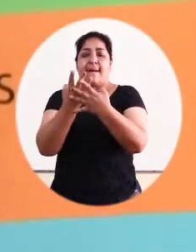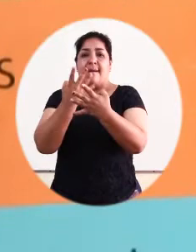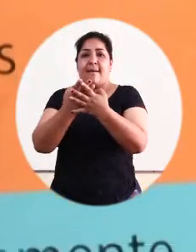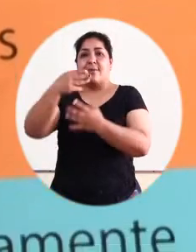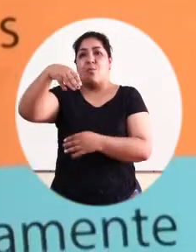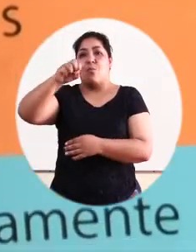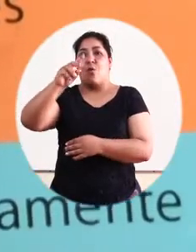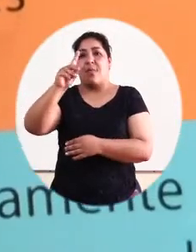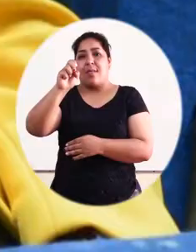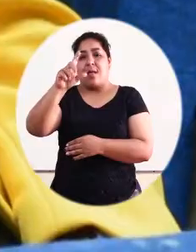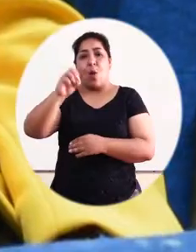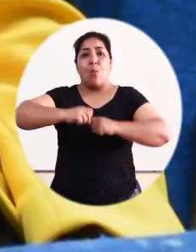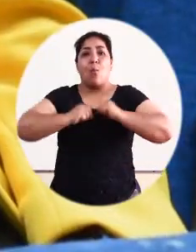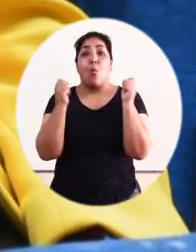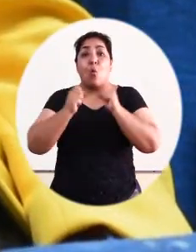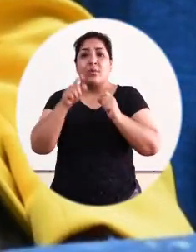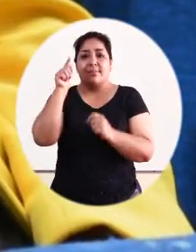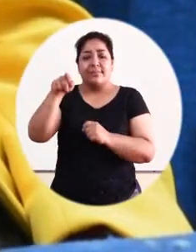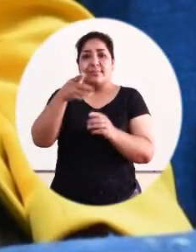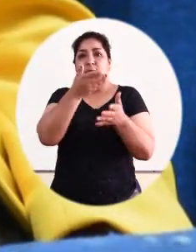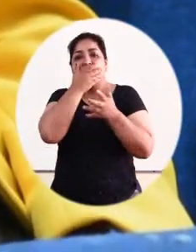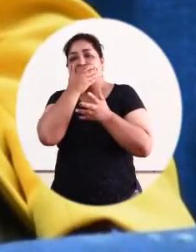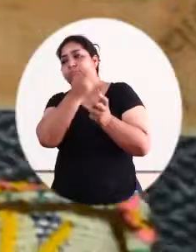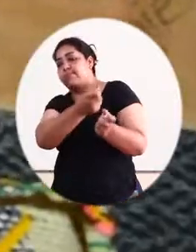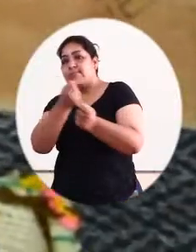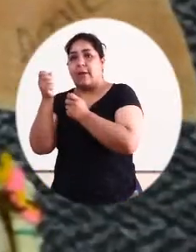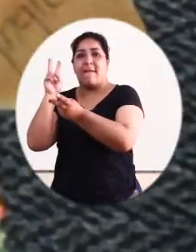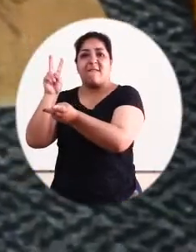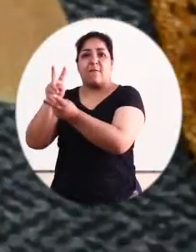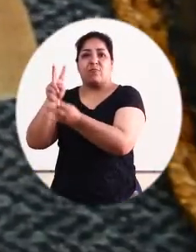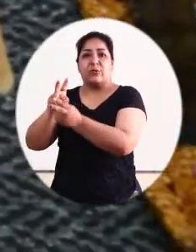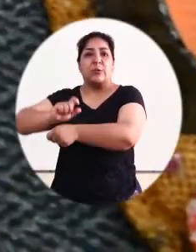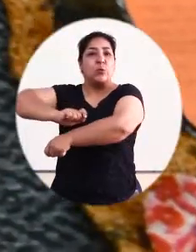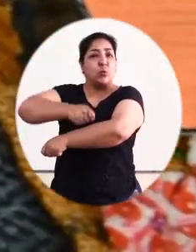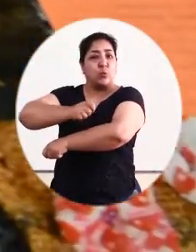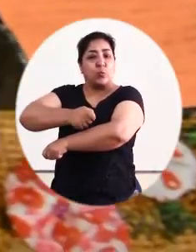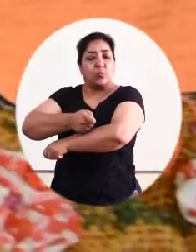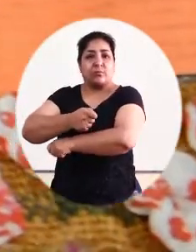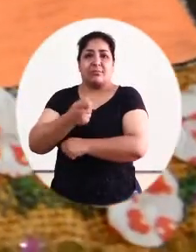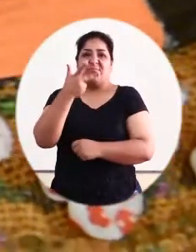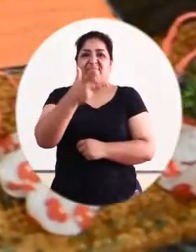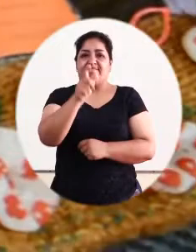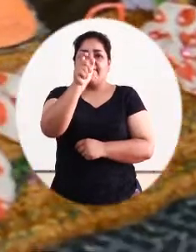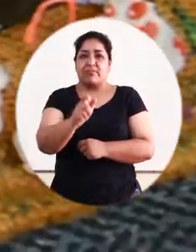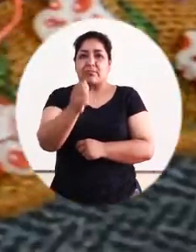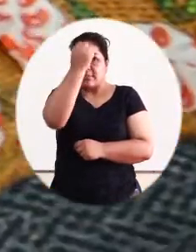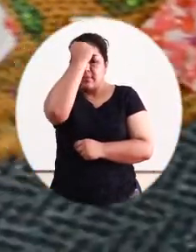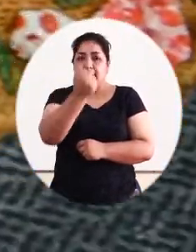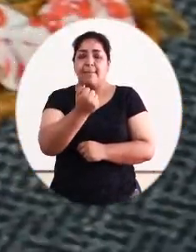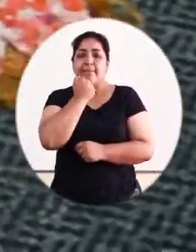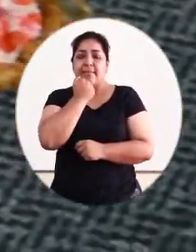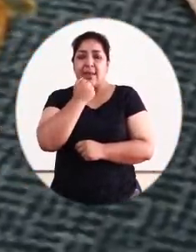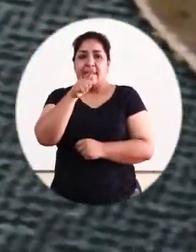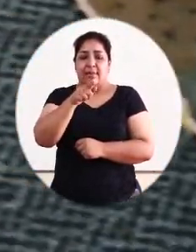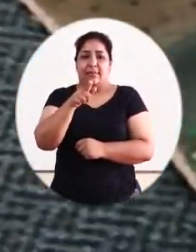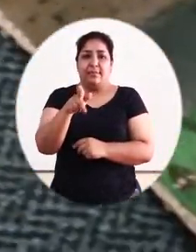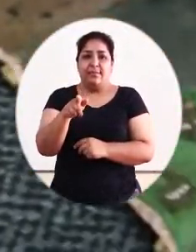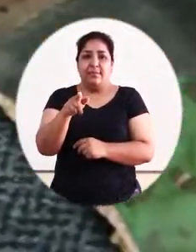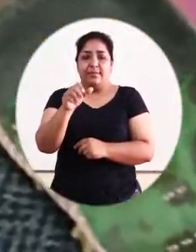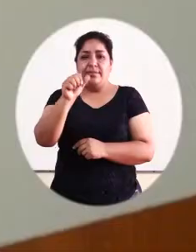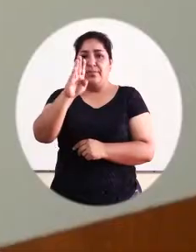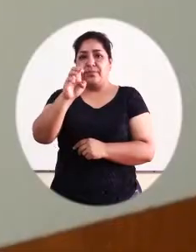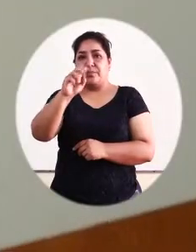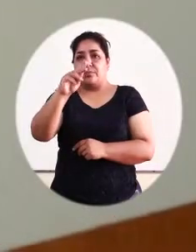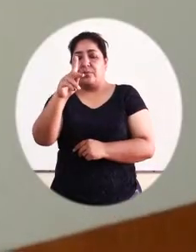las puertas de la cárcel la modelo de bogotá y torturada y violada por sus captores tres paramilitares del bloque centauros de las autodefensas